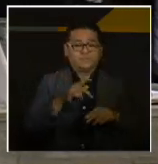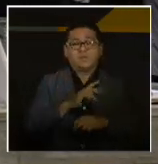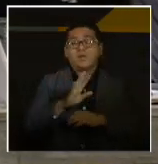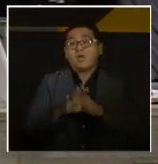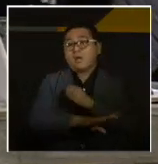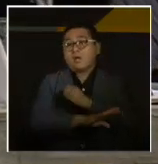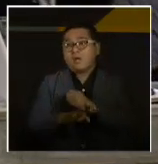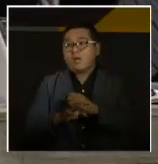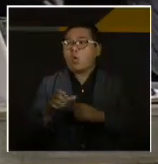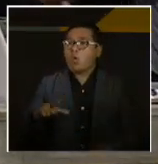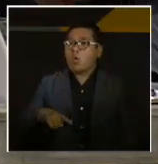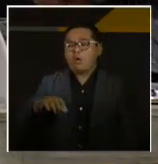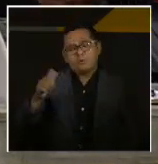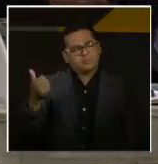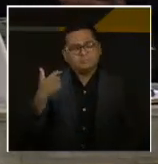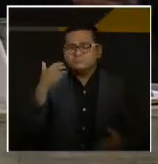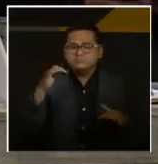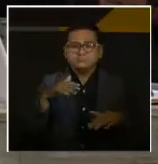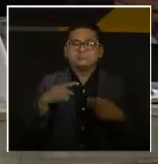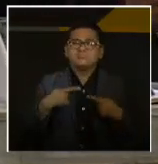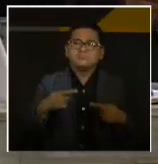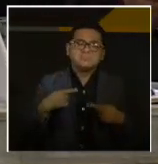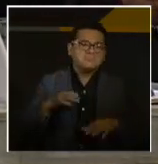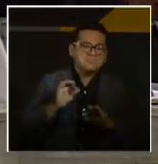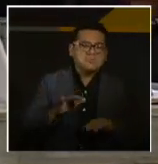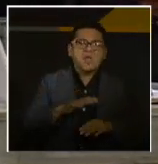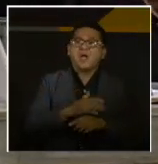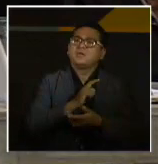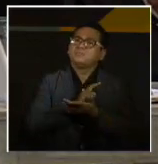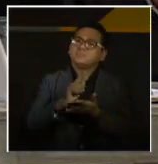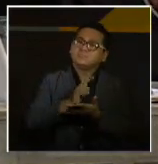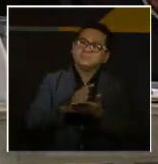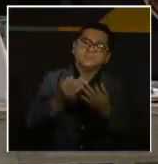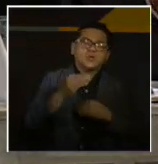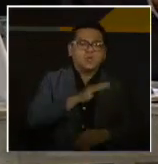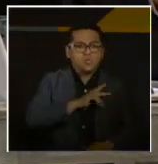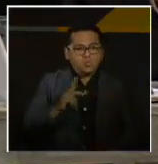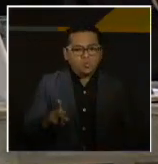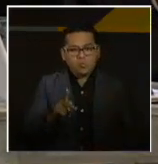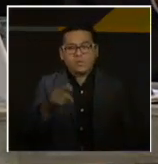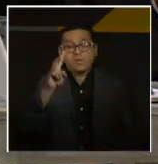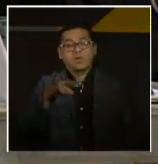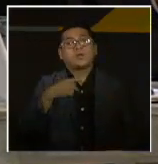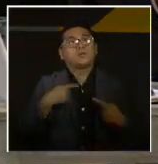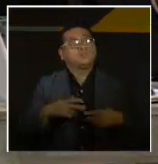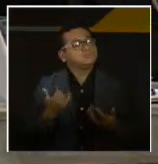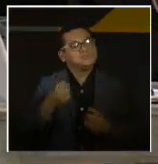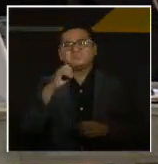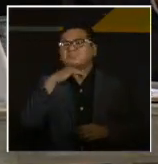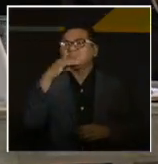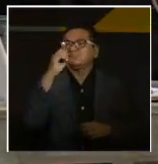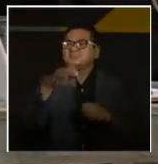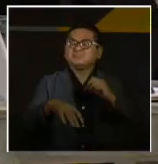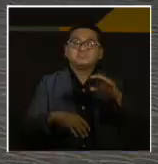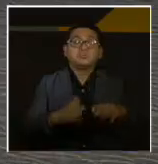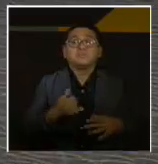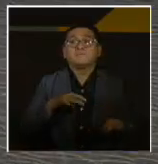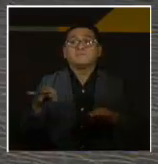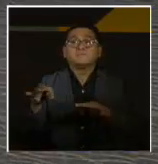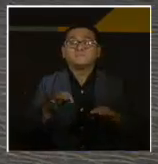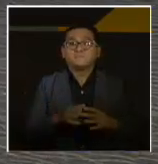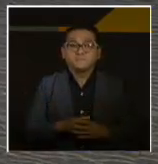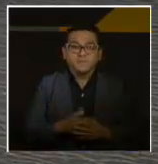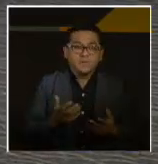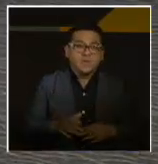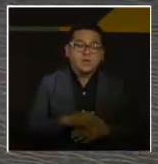puerto y aunque gobierne otro partido, generalmente hay limpieza en el municipio porque la gente no tira basura. También trabajé con